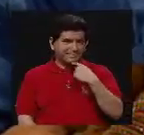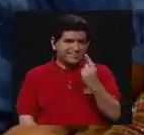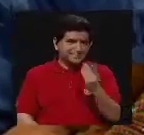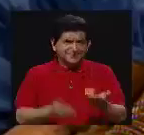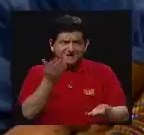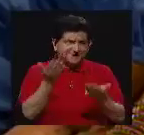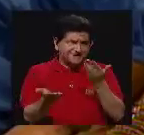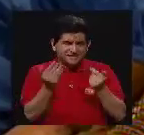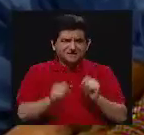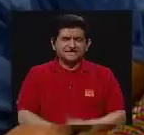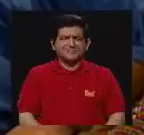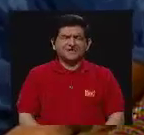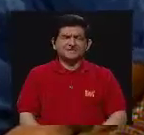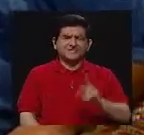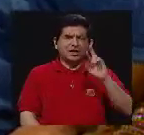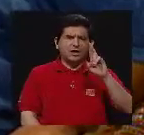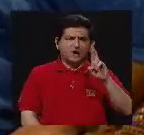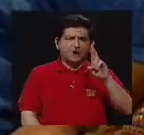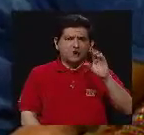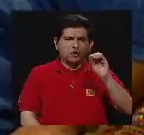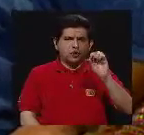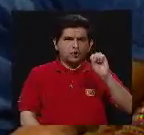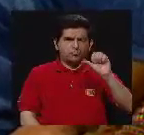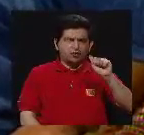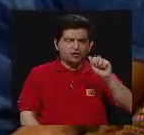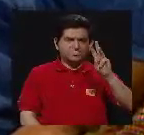Dice Rosa Montero,